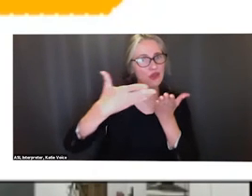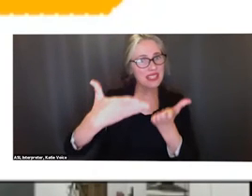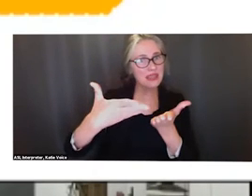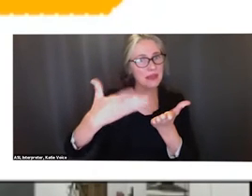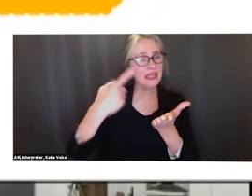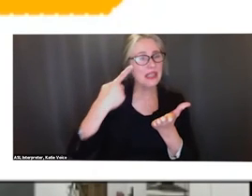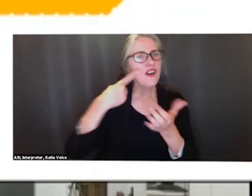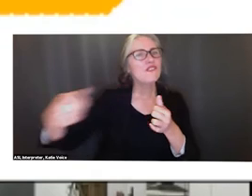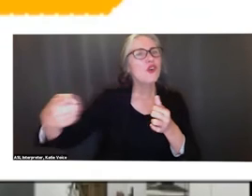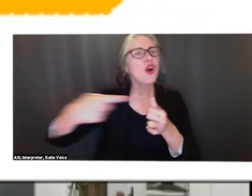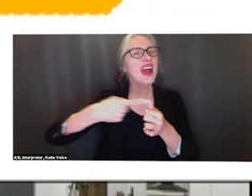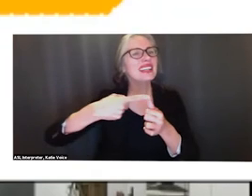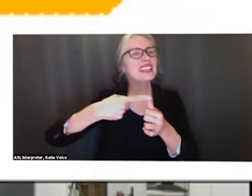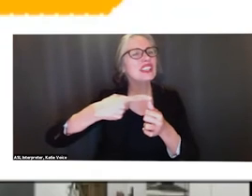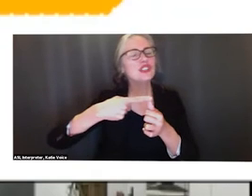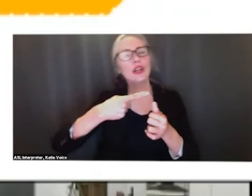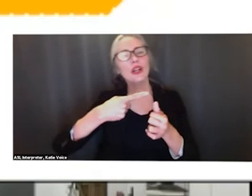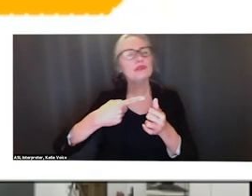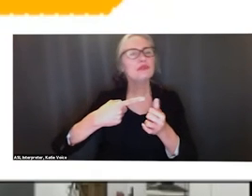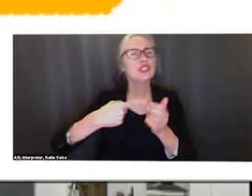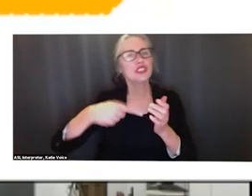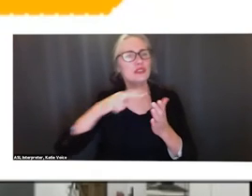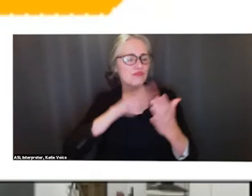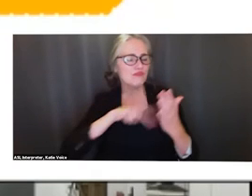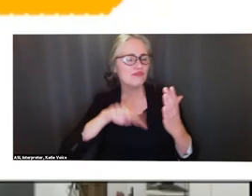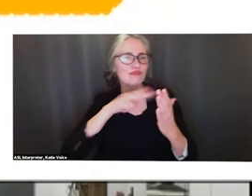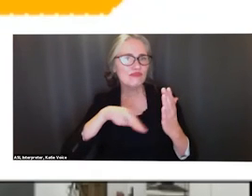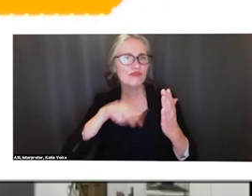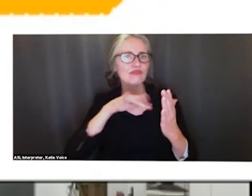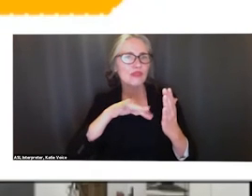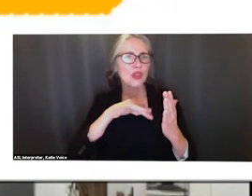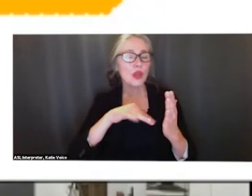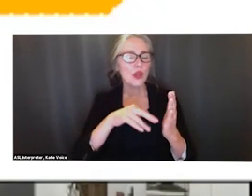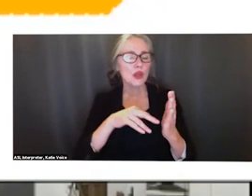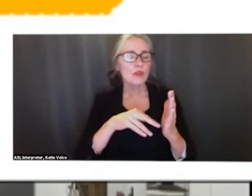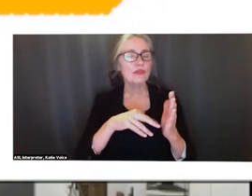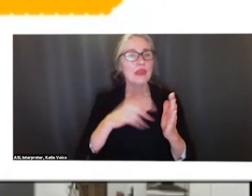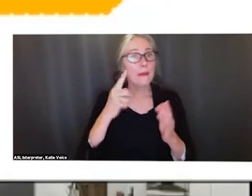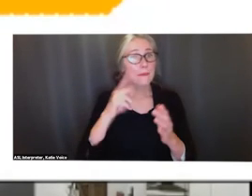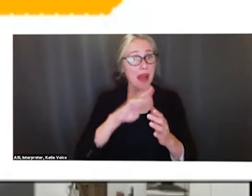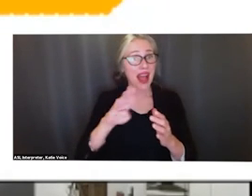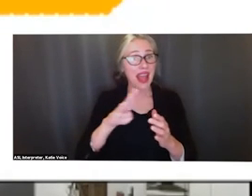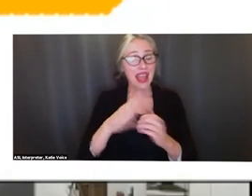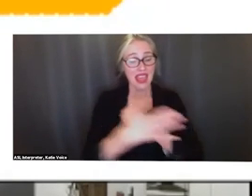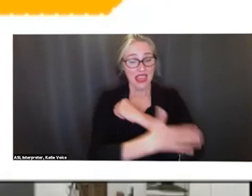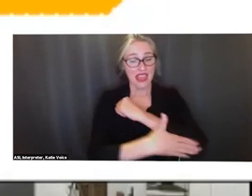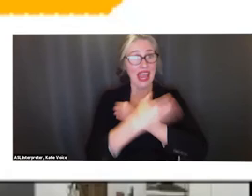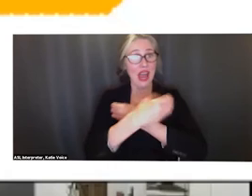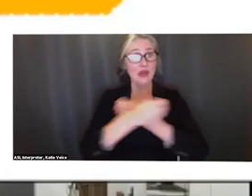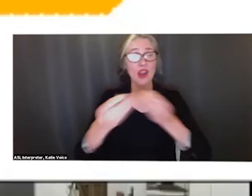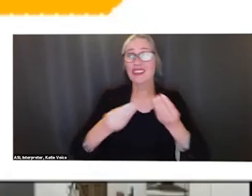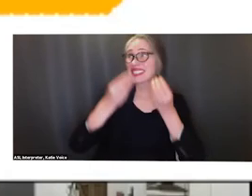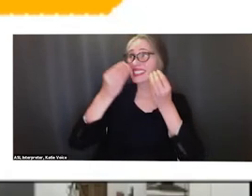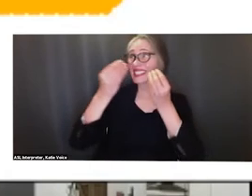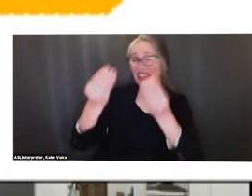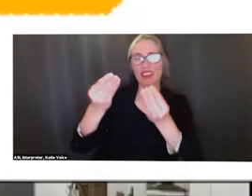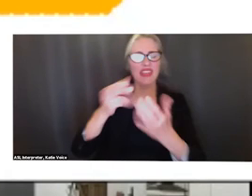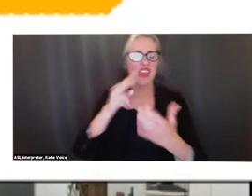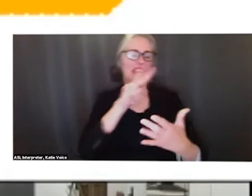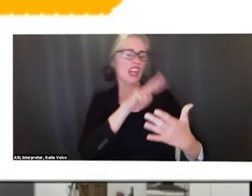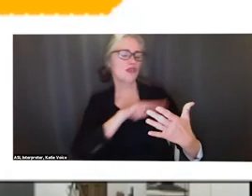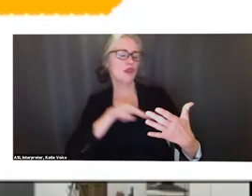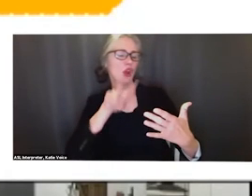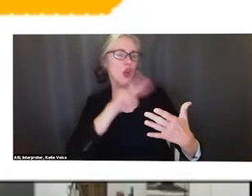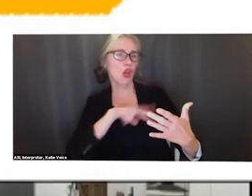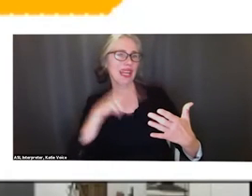borrador inicial, una revisión inicial del LCAP del condado de educación, perdón, de la oficina de educación del condado para